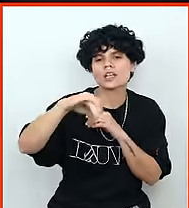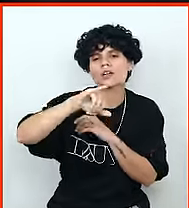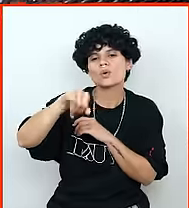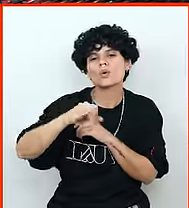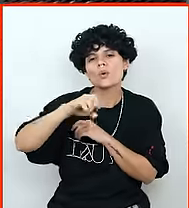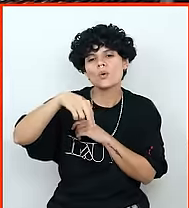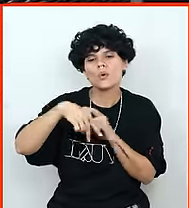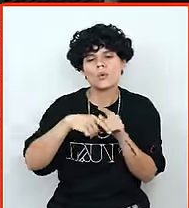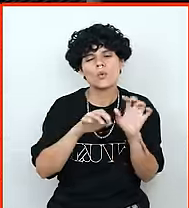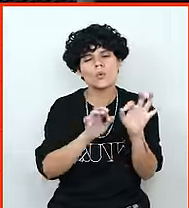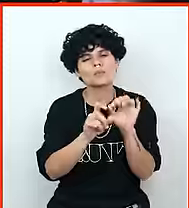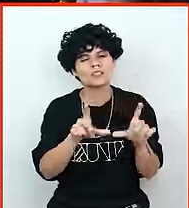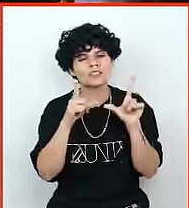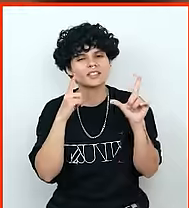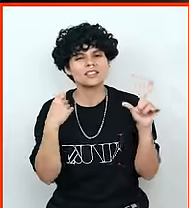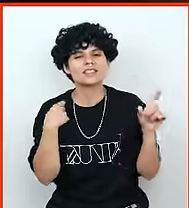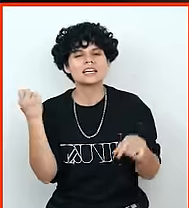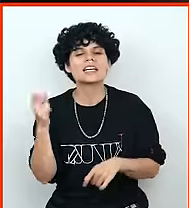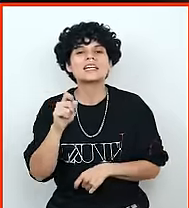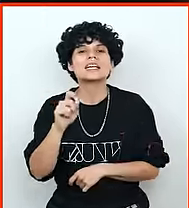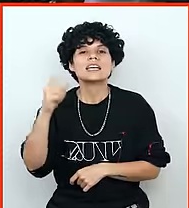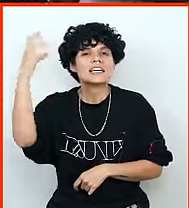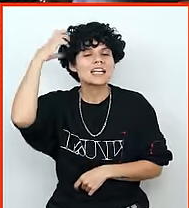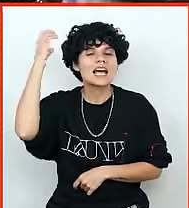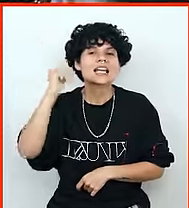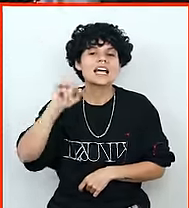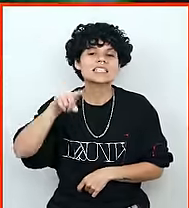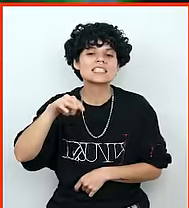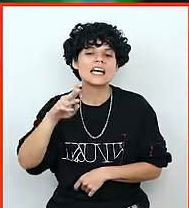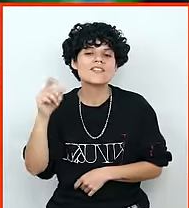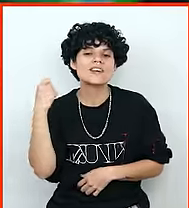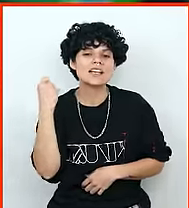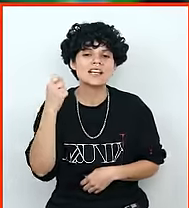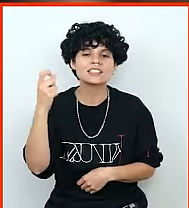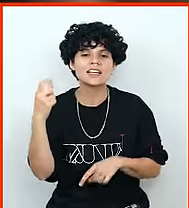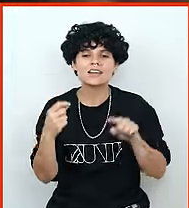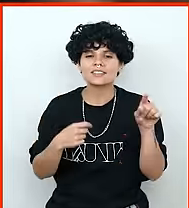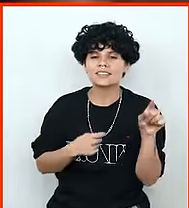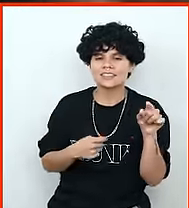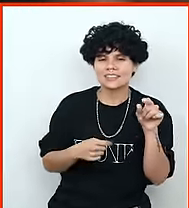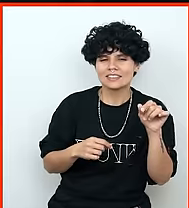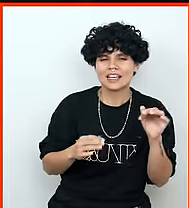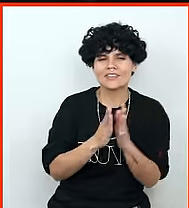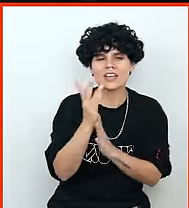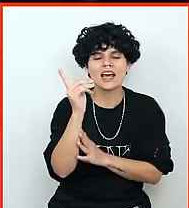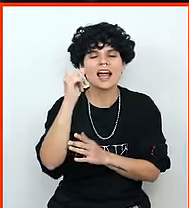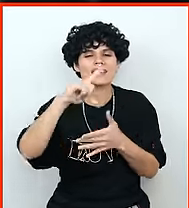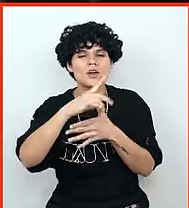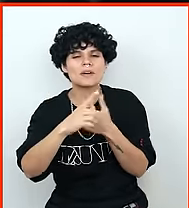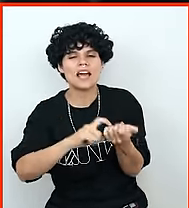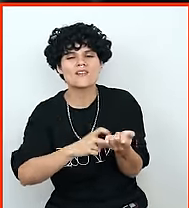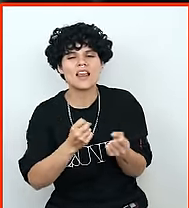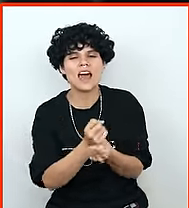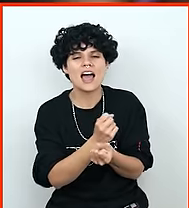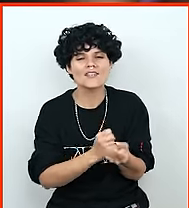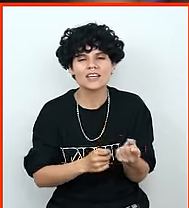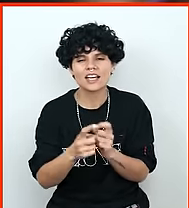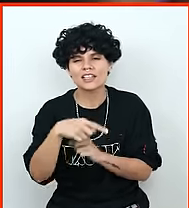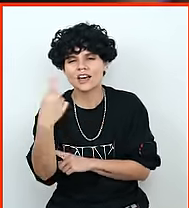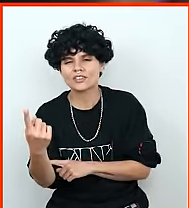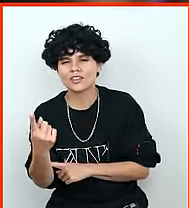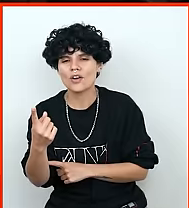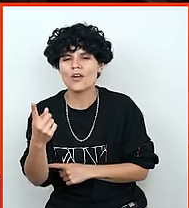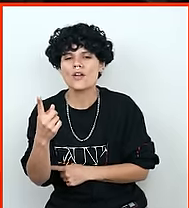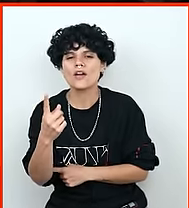Pablo Castel, personaje principal. Claro. La reina Isabel bailaba rancheras. Oh, fantasista. Construían arcas. Las venas abiertas de Latinoamérica. Ah,